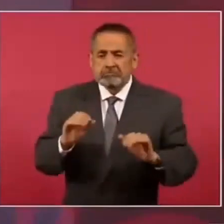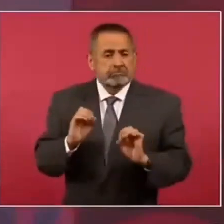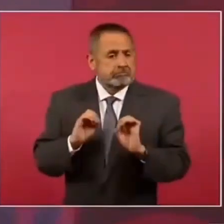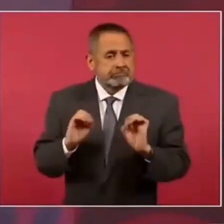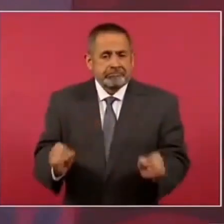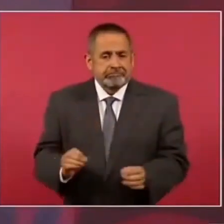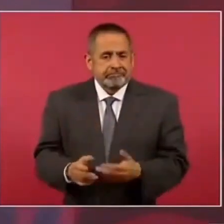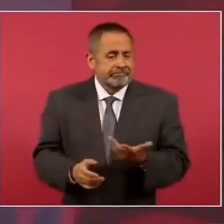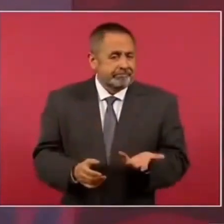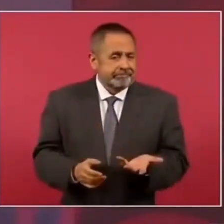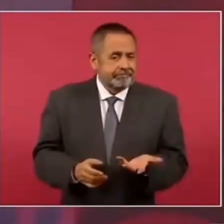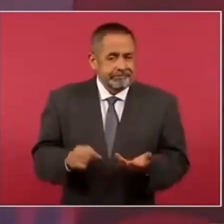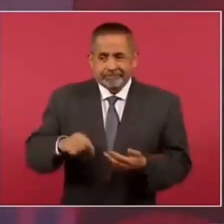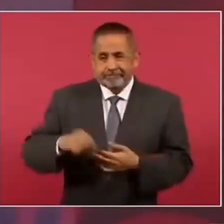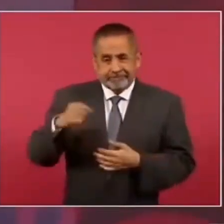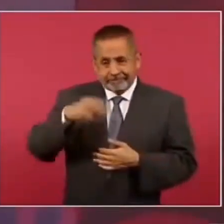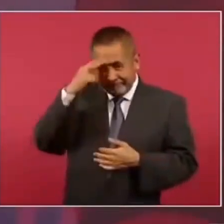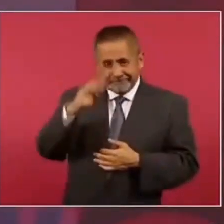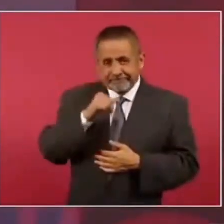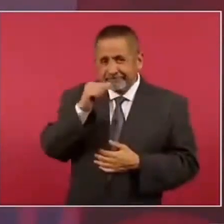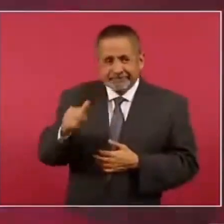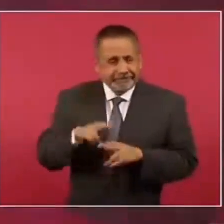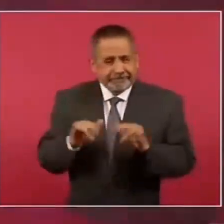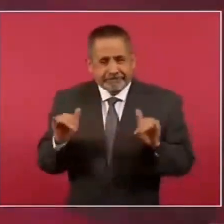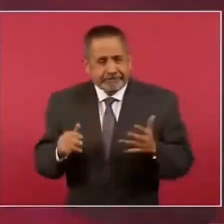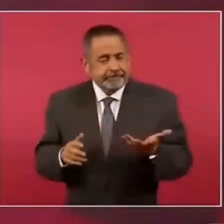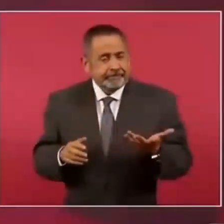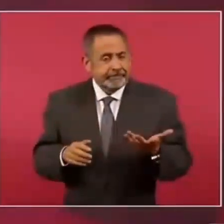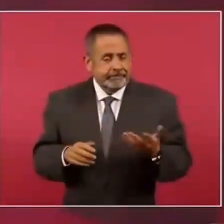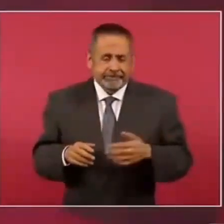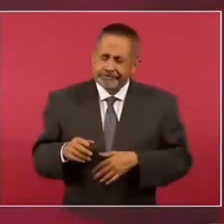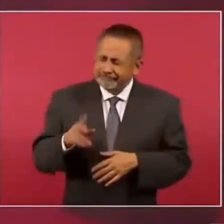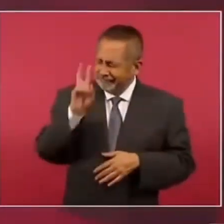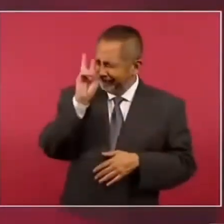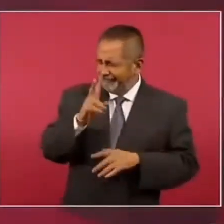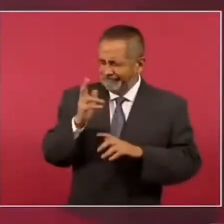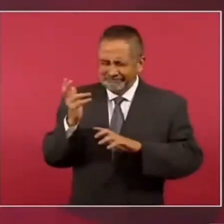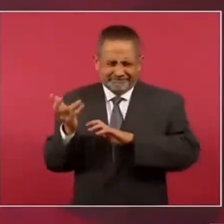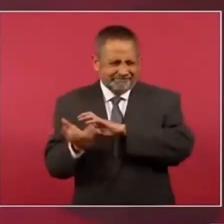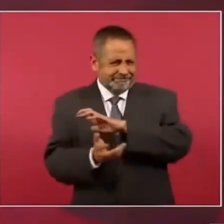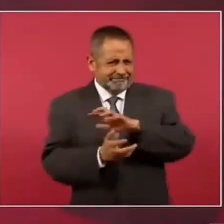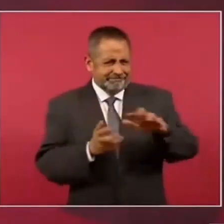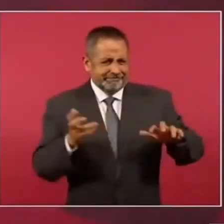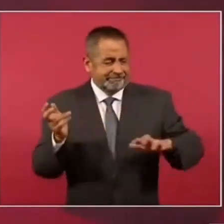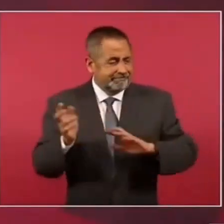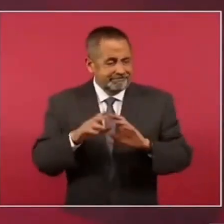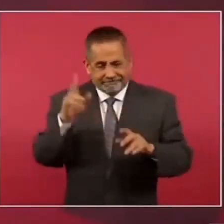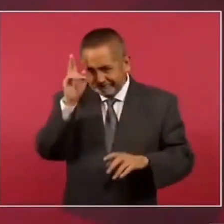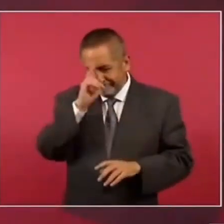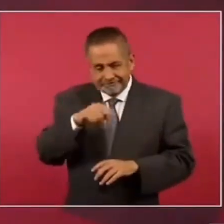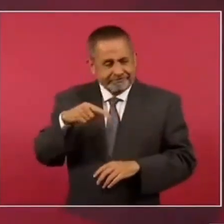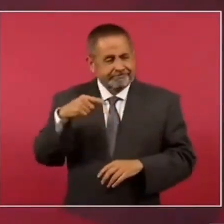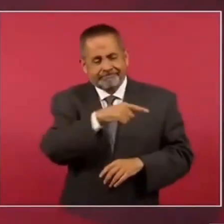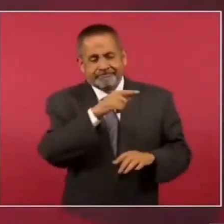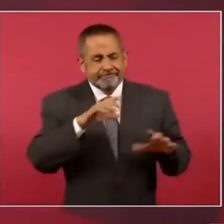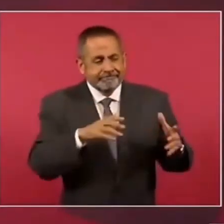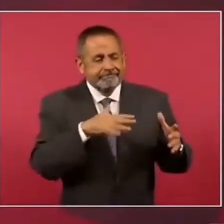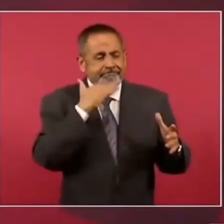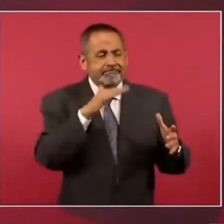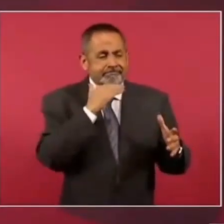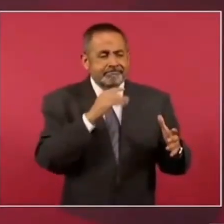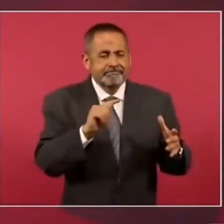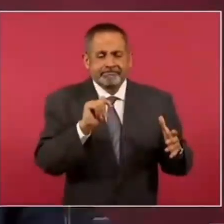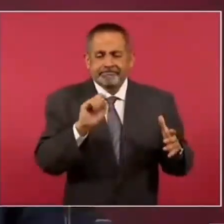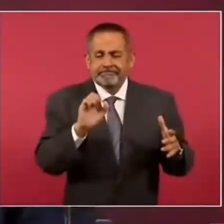refinería en el país. Un desastre estos tecnócratas